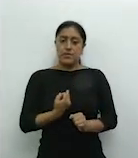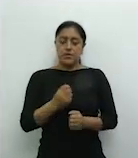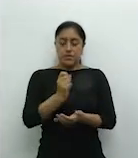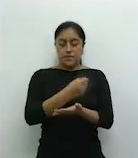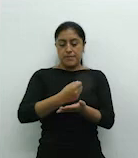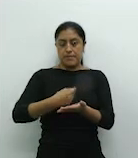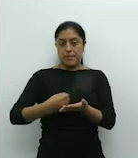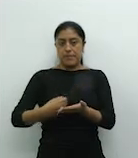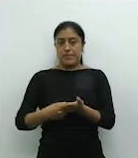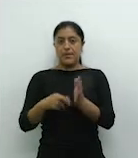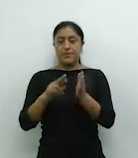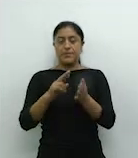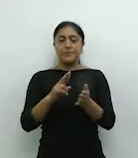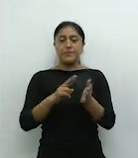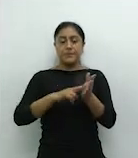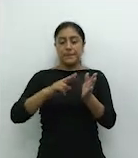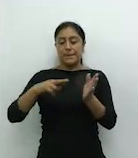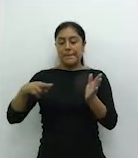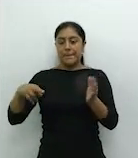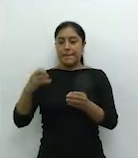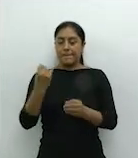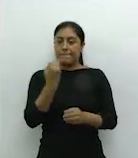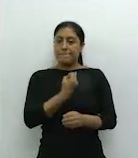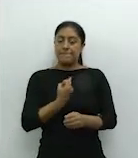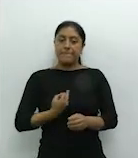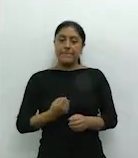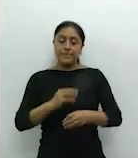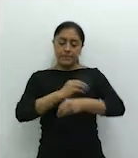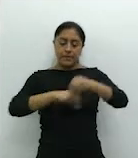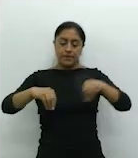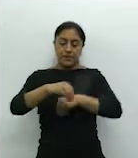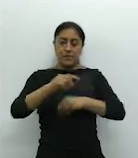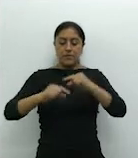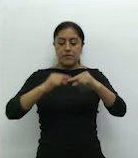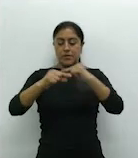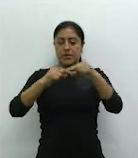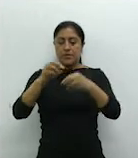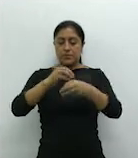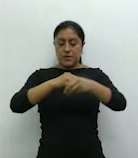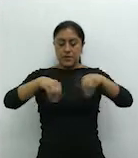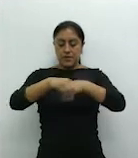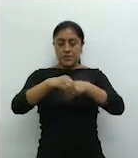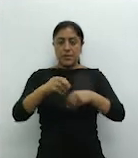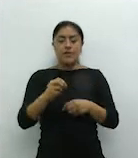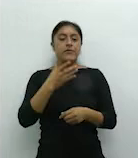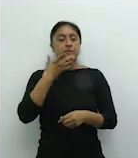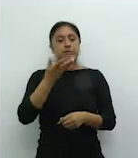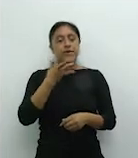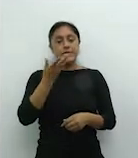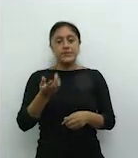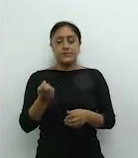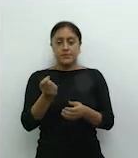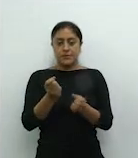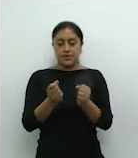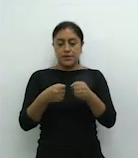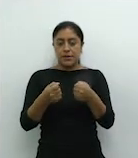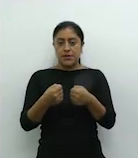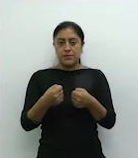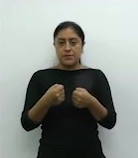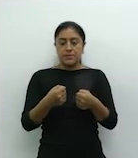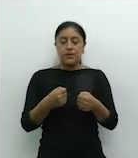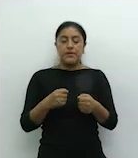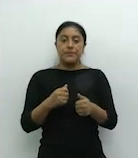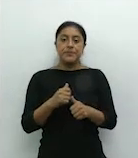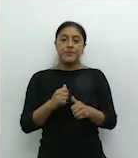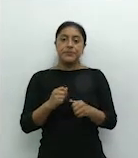La firma, como registro de identidad, puede ser modificada. El proceso para cambiarla en el DPI es fácil y se realiza rápidamente